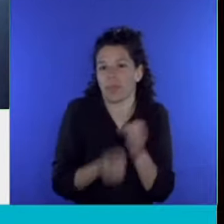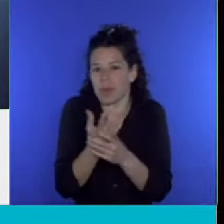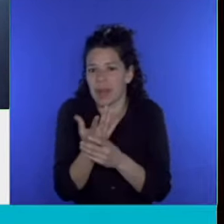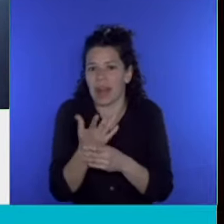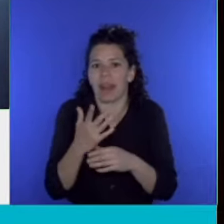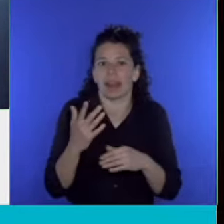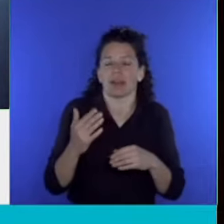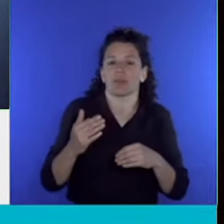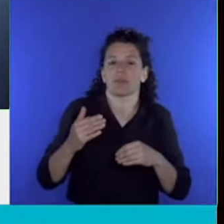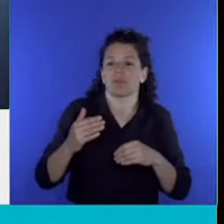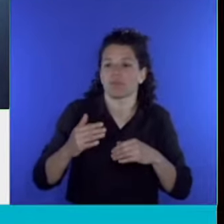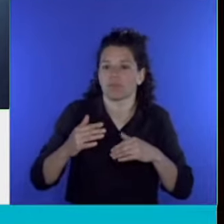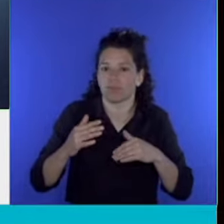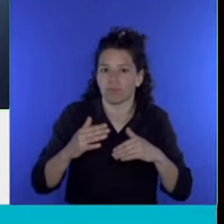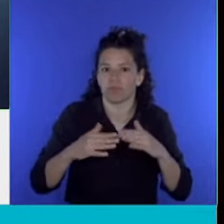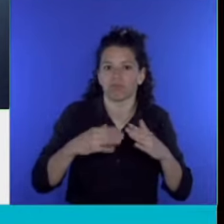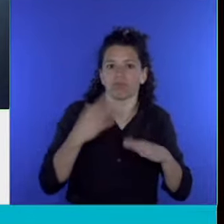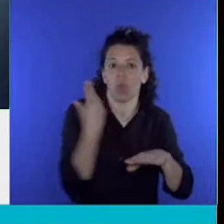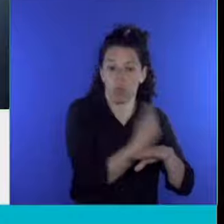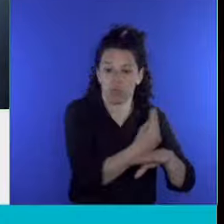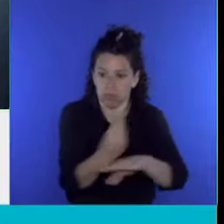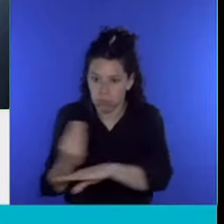posibilidad de